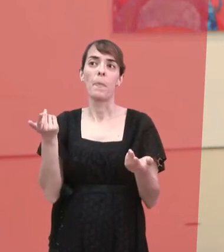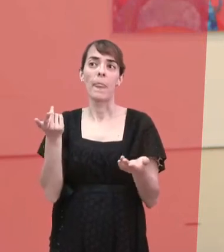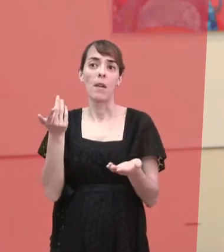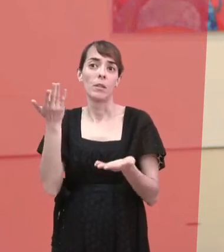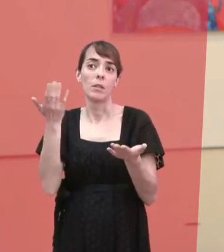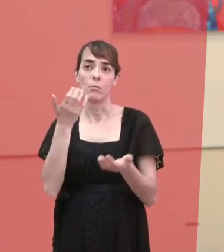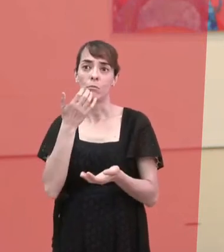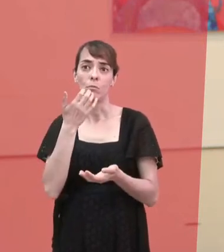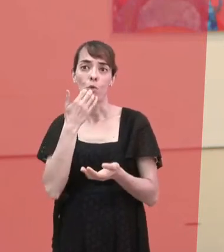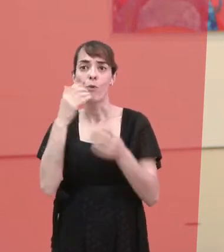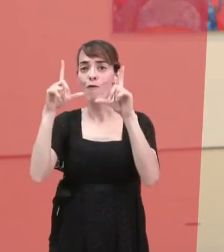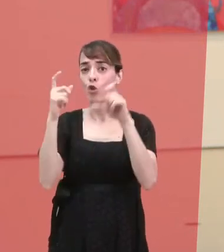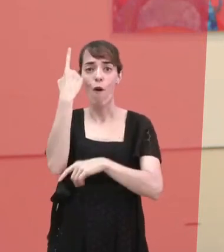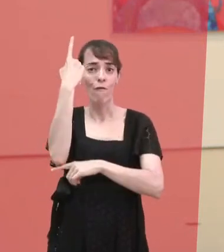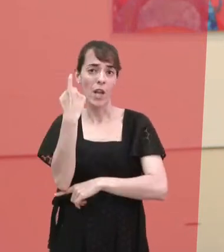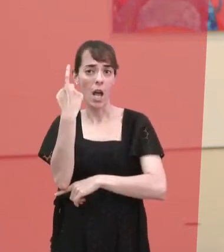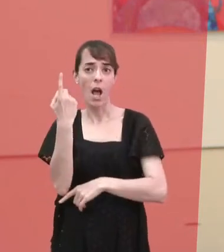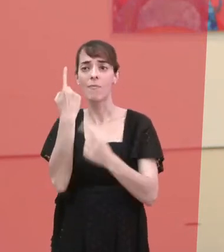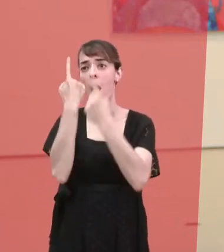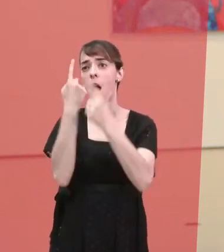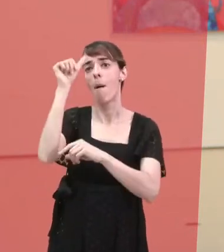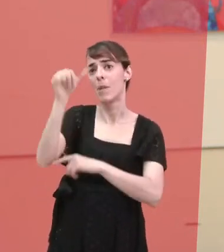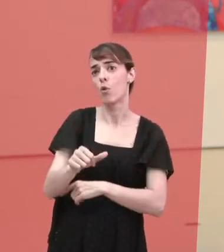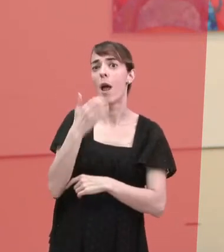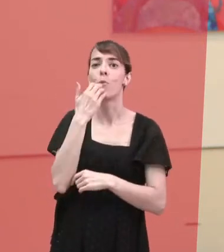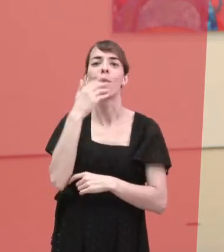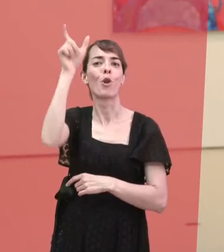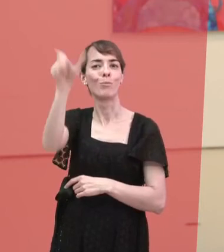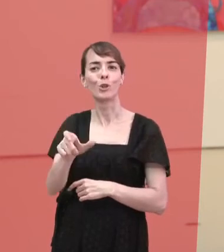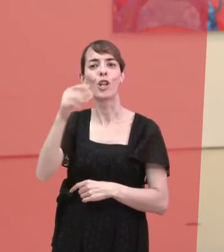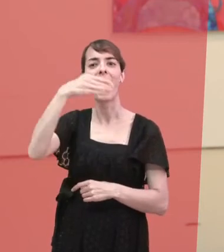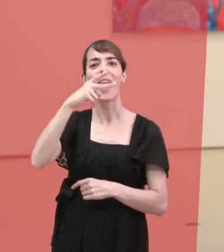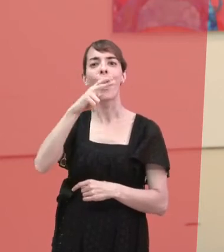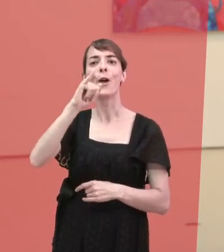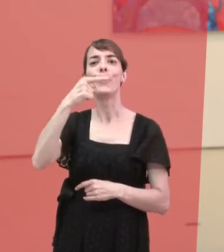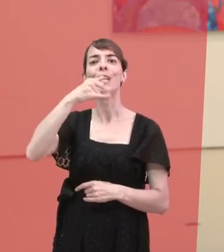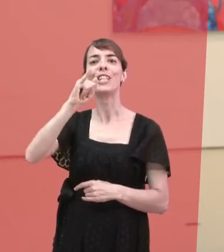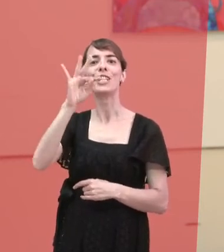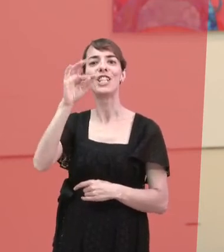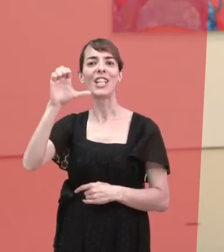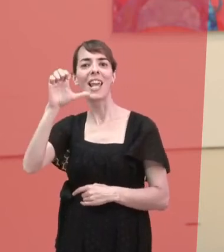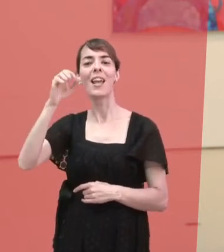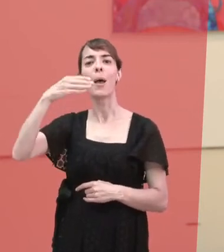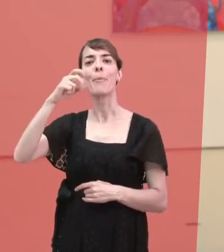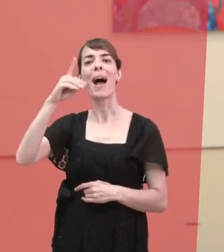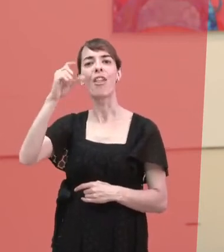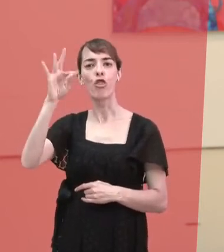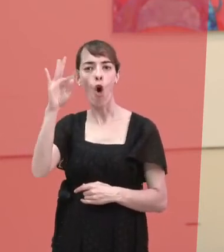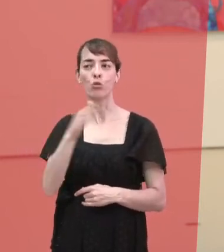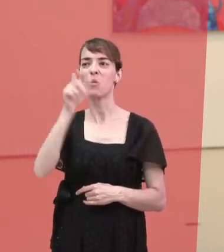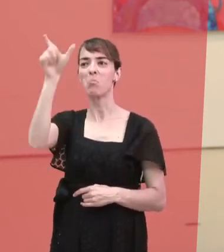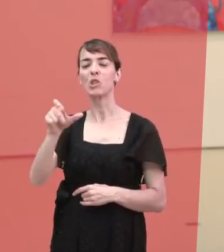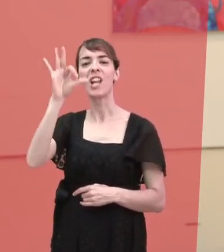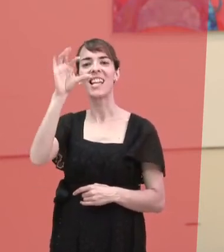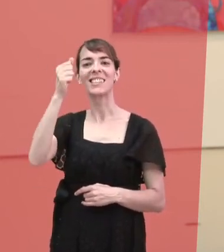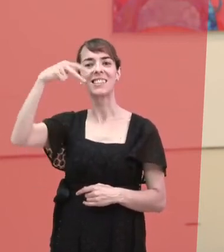y he sido foto fija en algunas películas. Yo le he hecho fotos a Brigitte Bardot y a Sean